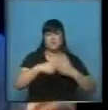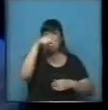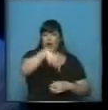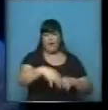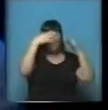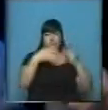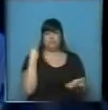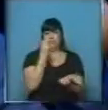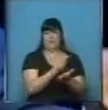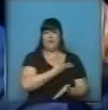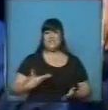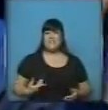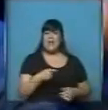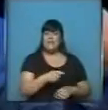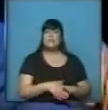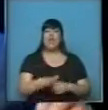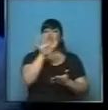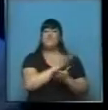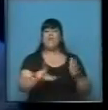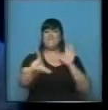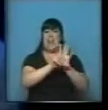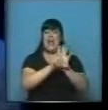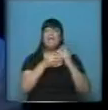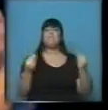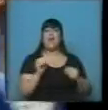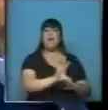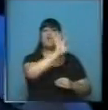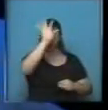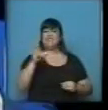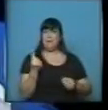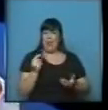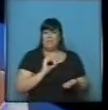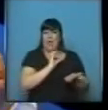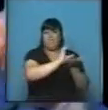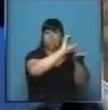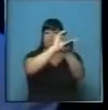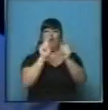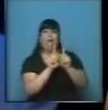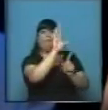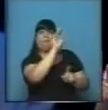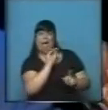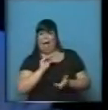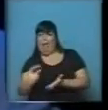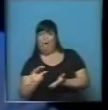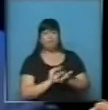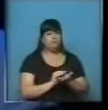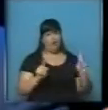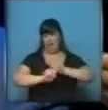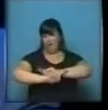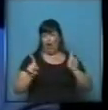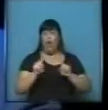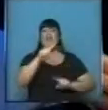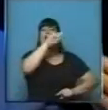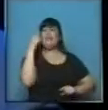como presidente, en una nueva ley de coparticipación, no sacándole a una provincia para darle a otra, sino que el Estado